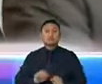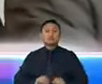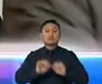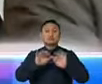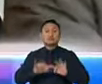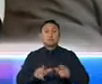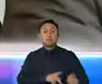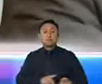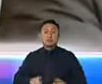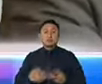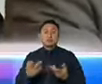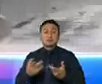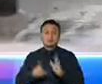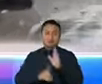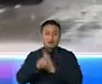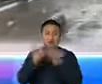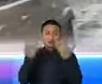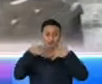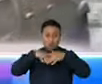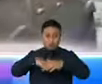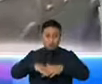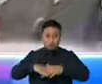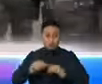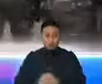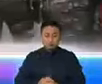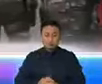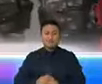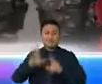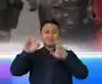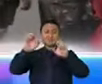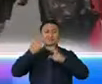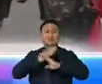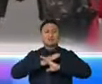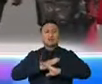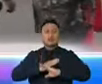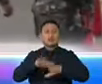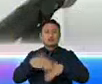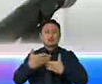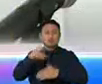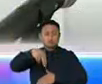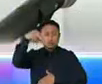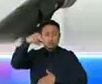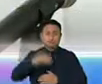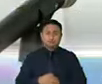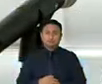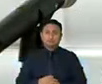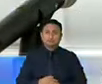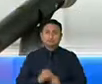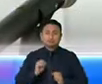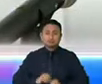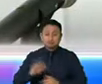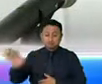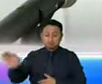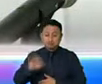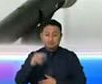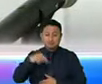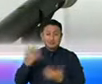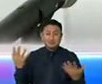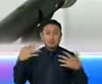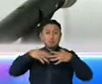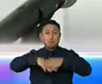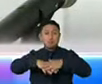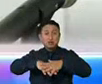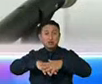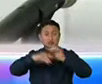de Planificación y Desarrollo en torno a la política de defensa y seguridad en la frontera norte. Contamos con la presencia de Semplades, que nos va